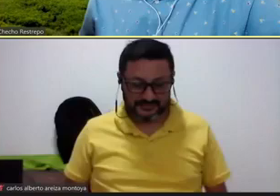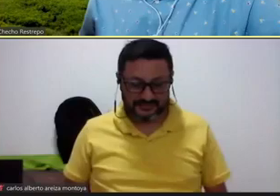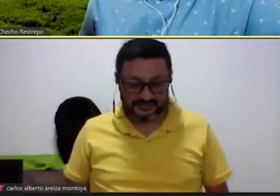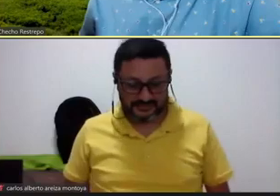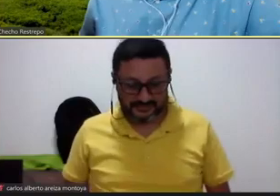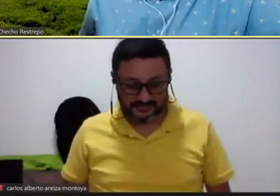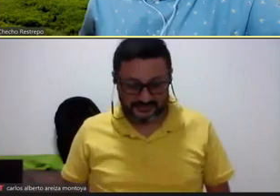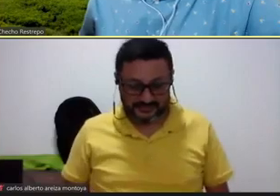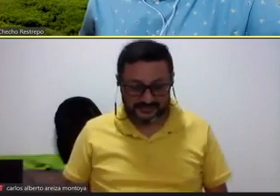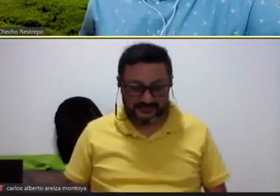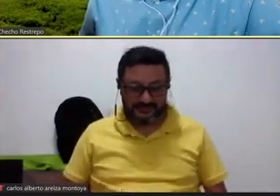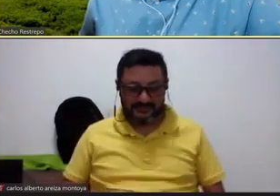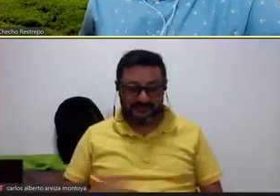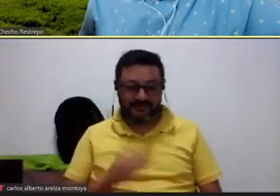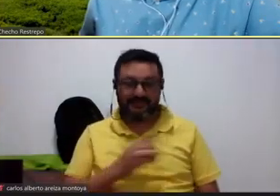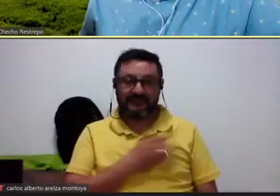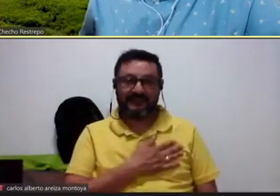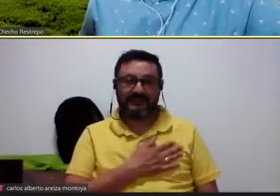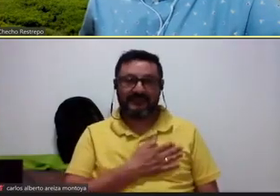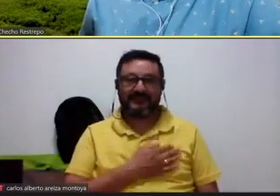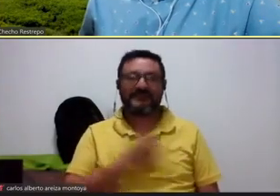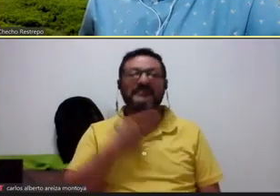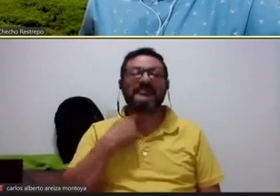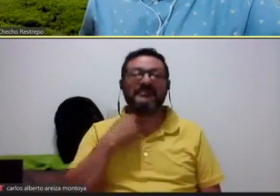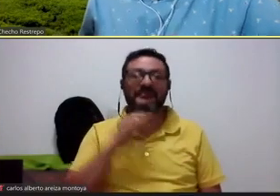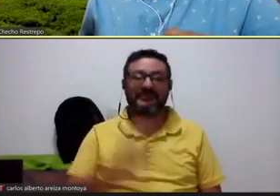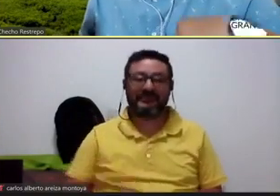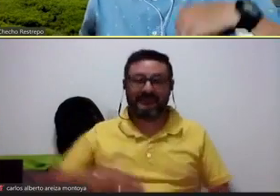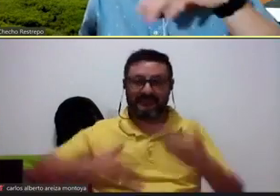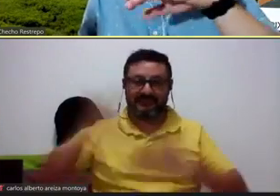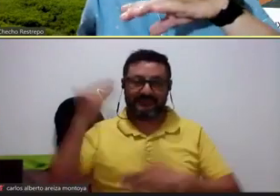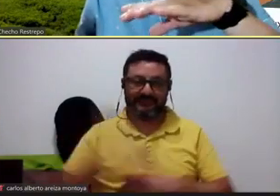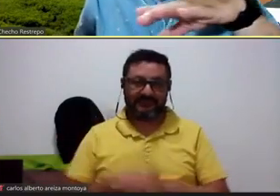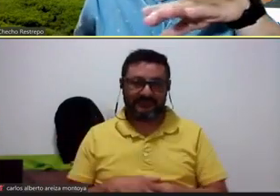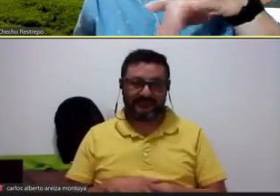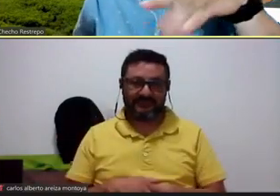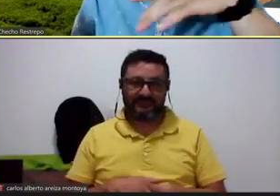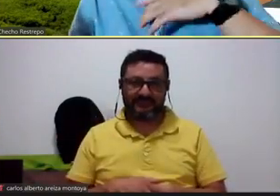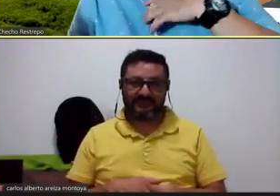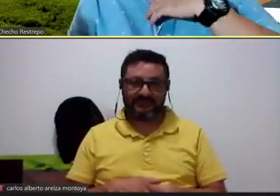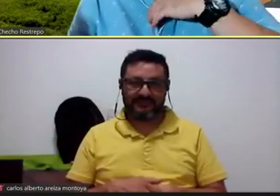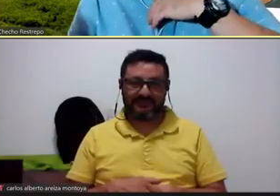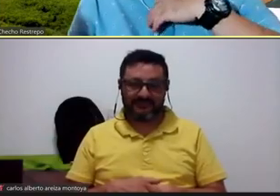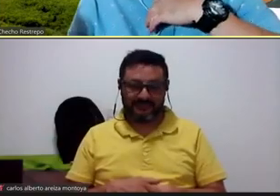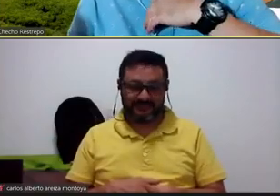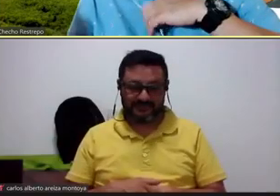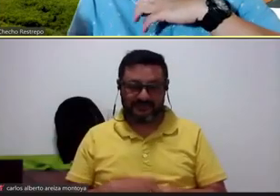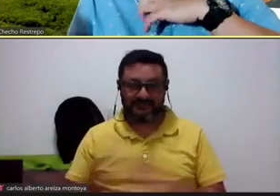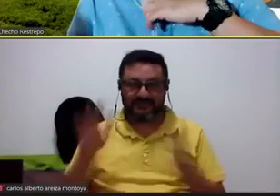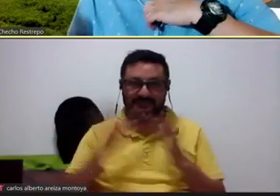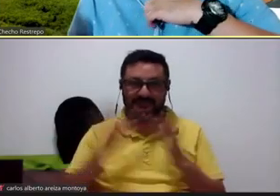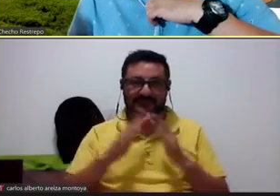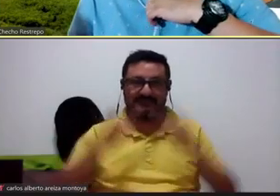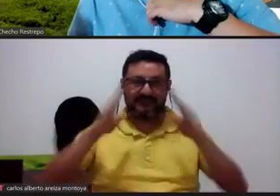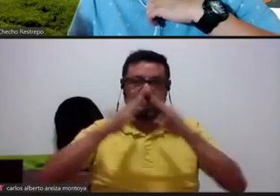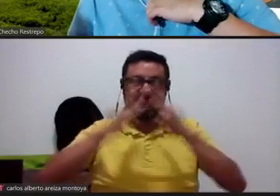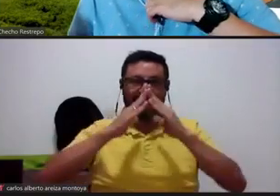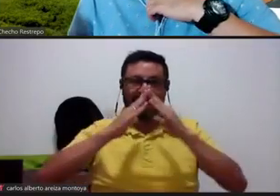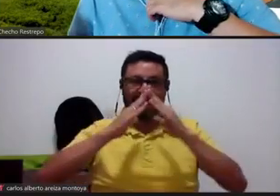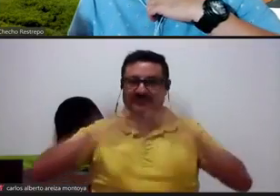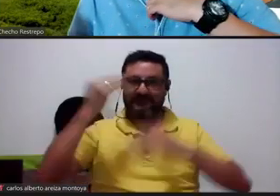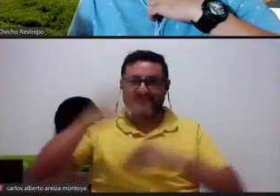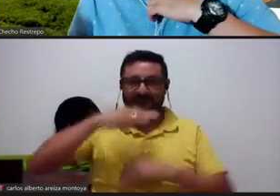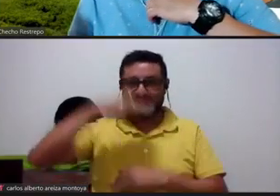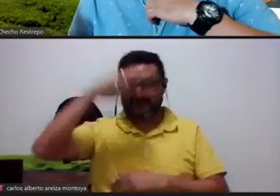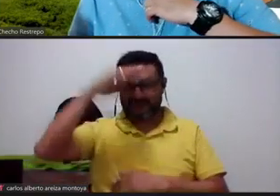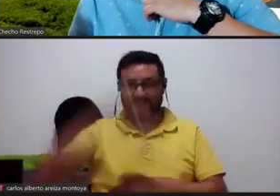afortunado, yo creo que pocos cuentan empezar su historia deportiva o su ciclo olímpico en la casa. Sí, yo